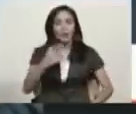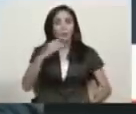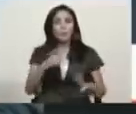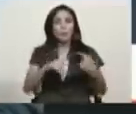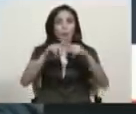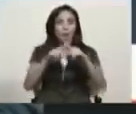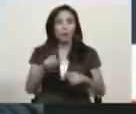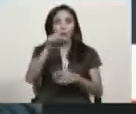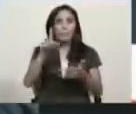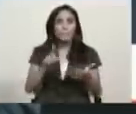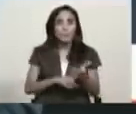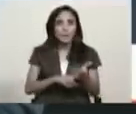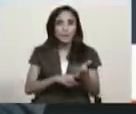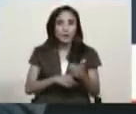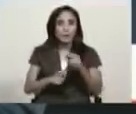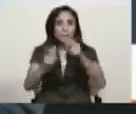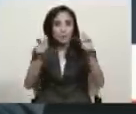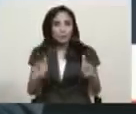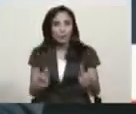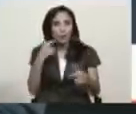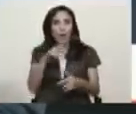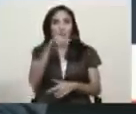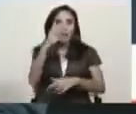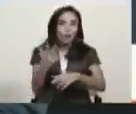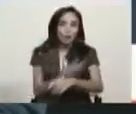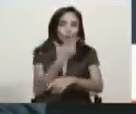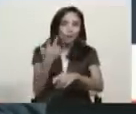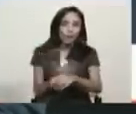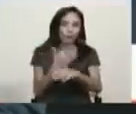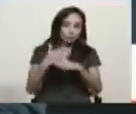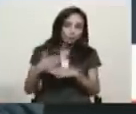comandantes. Tuvimos 3 horas compartiendo,